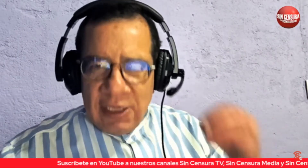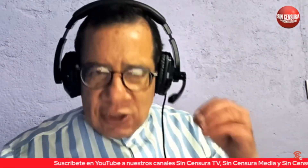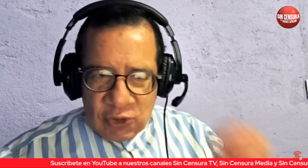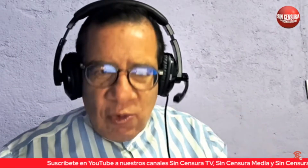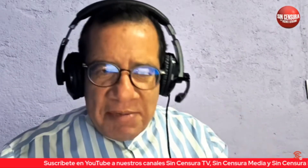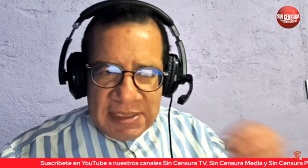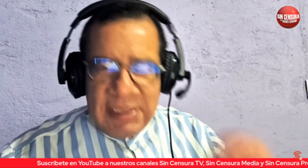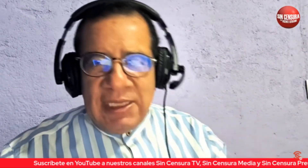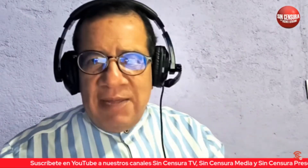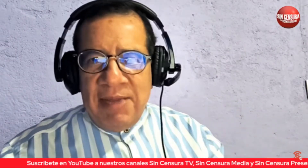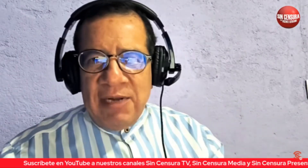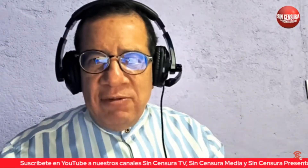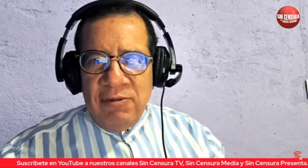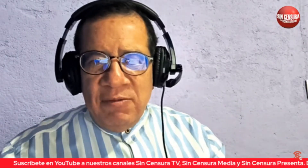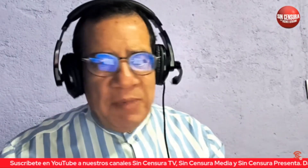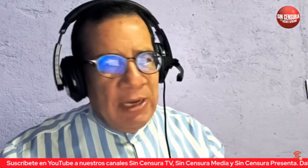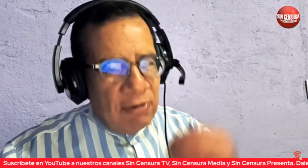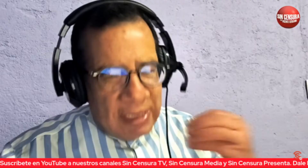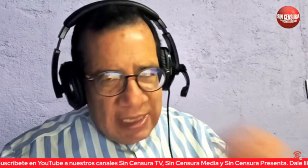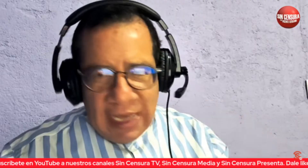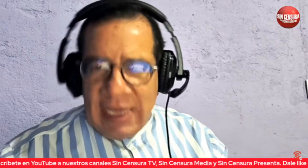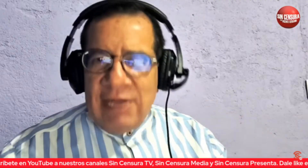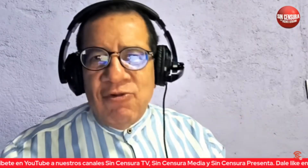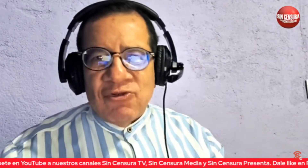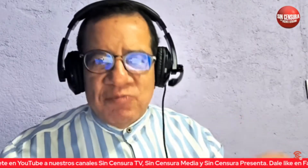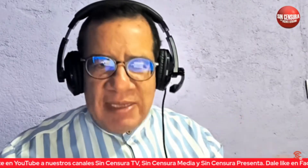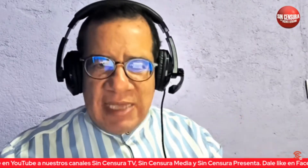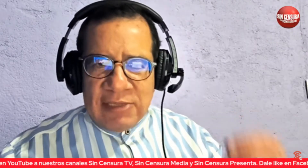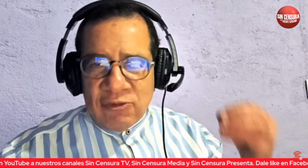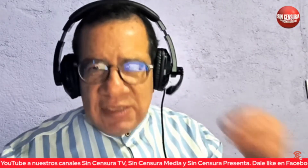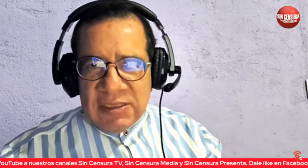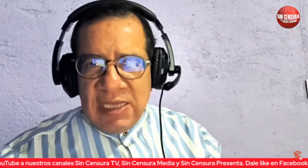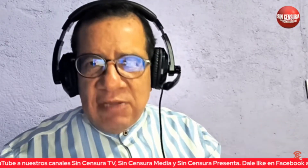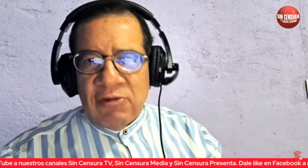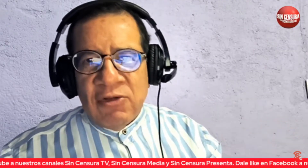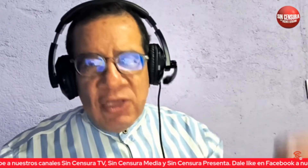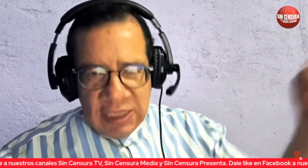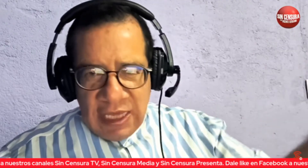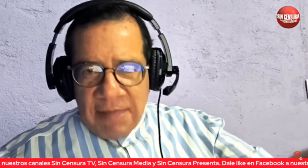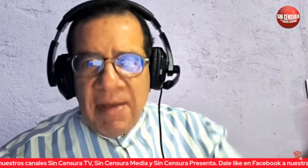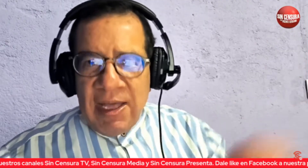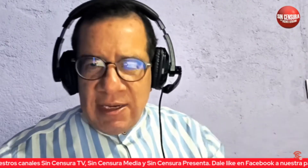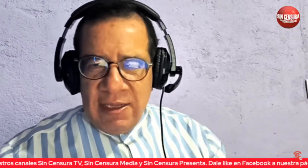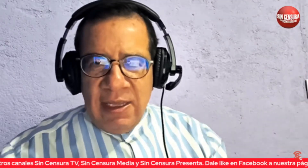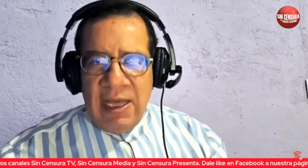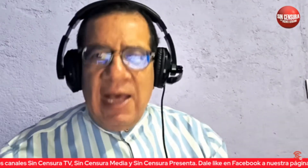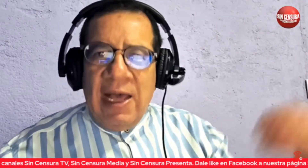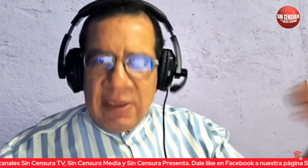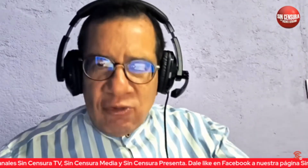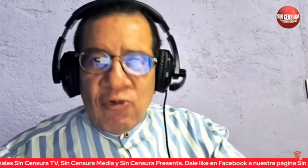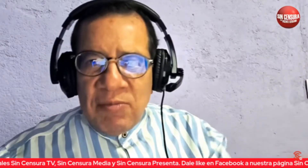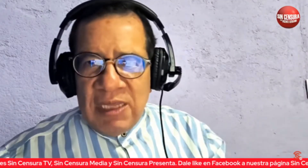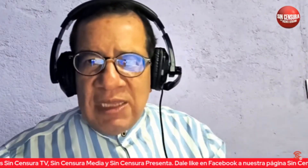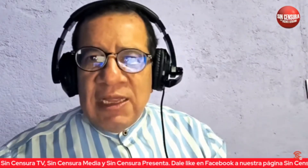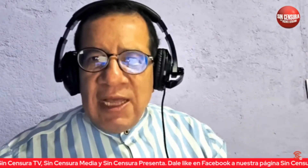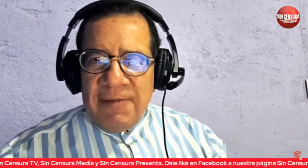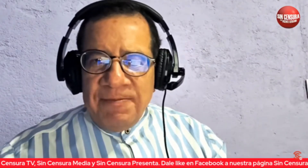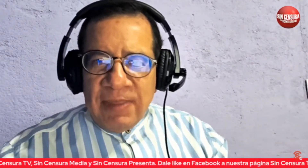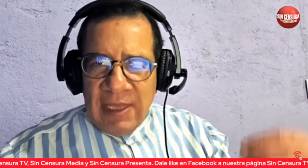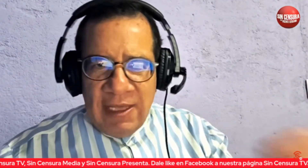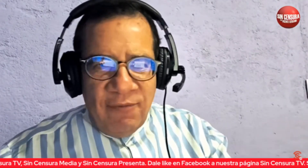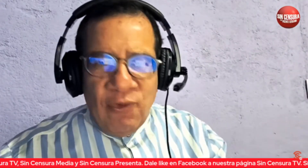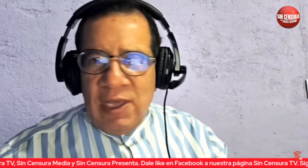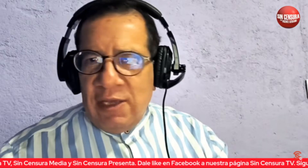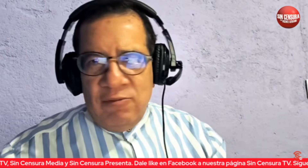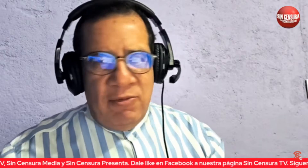presidenta, suavecita la mano, pero le deja caer unos mazazos en serio. Llamar a Arturo